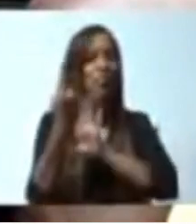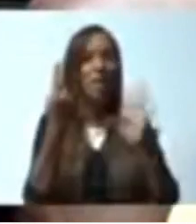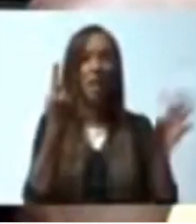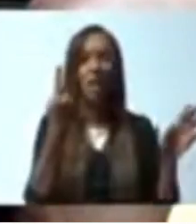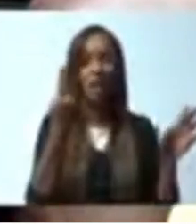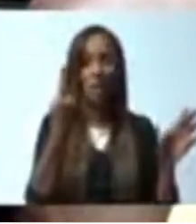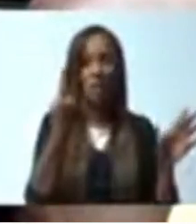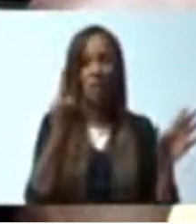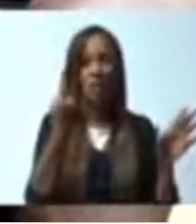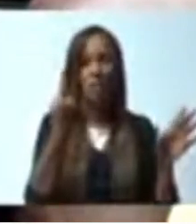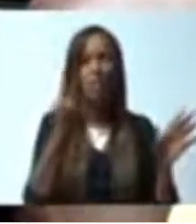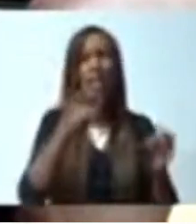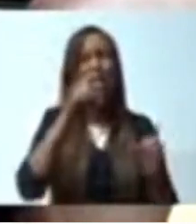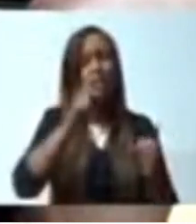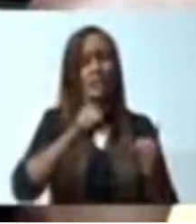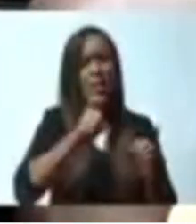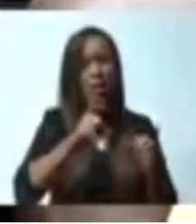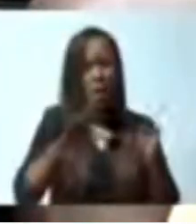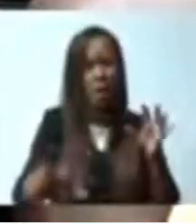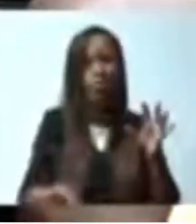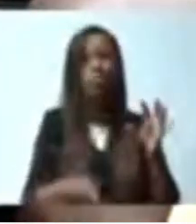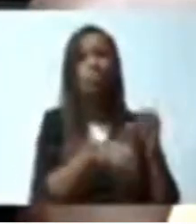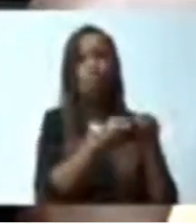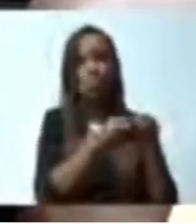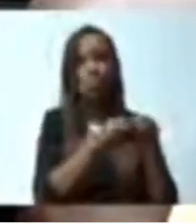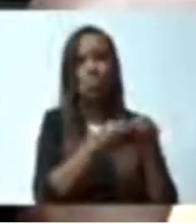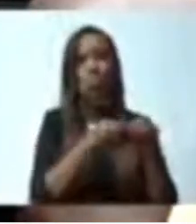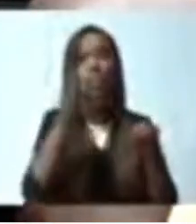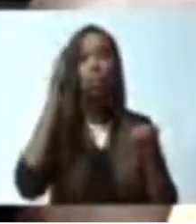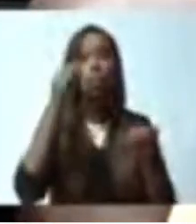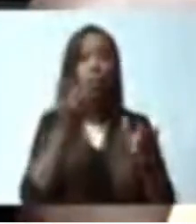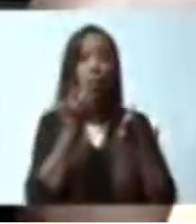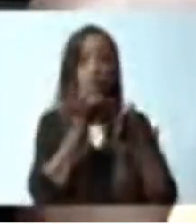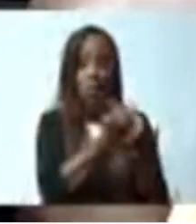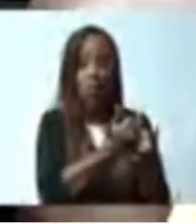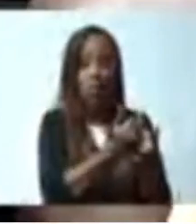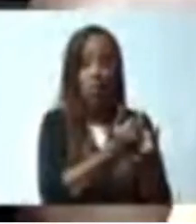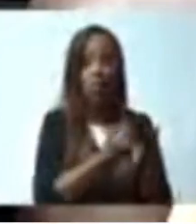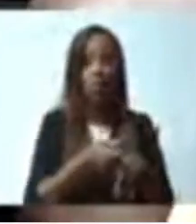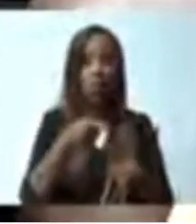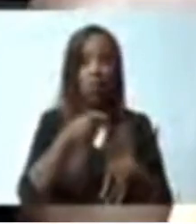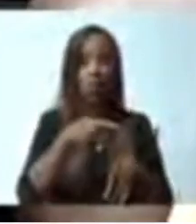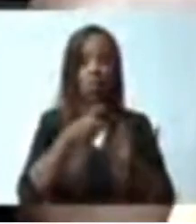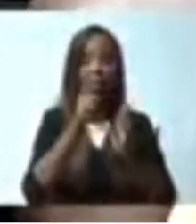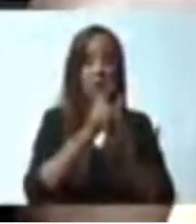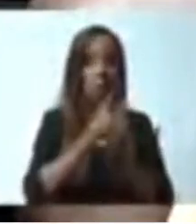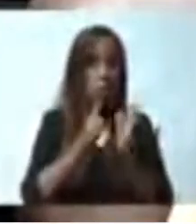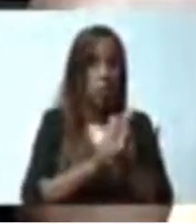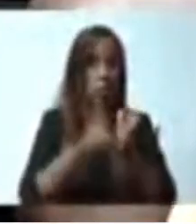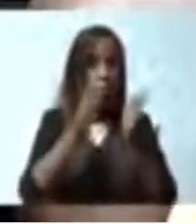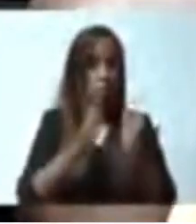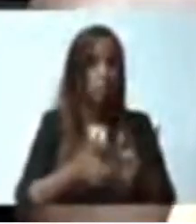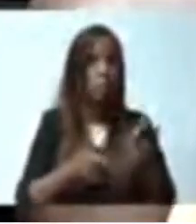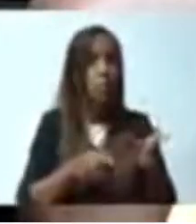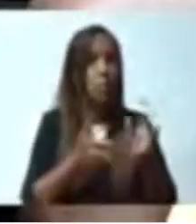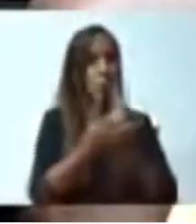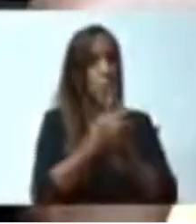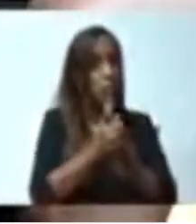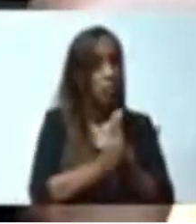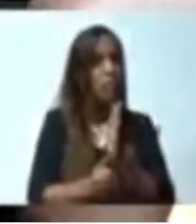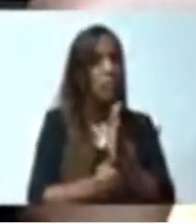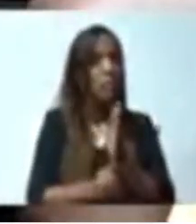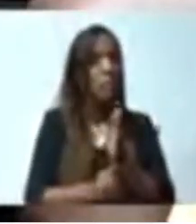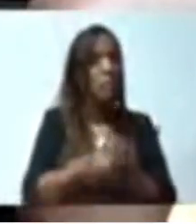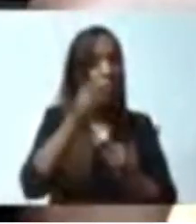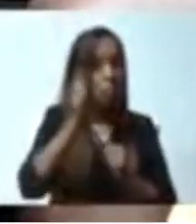por lo menos 1 o 2 más, los conocimientos técnicos a nivel jurídico hubieran logrado prevenir muchas situaciones que ahí